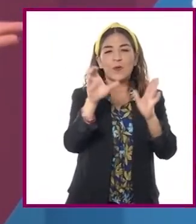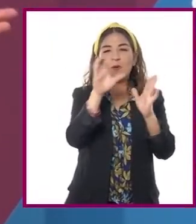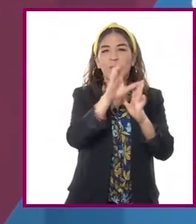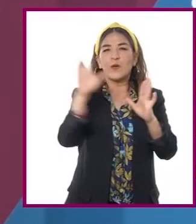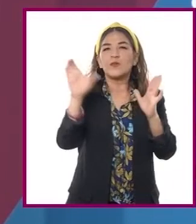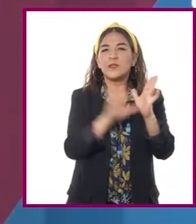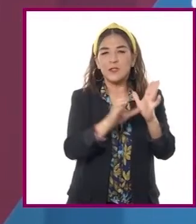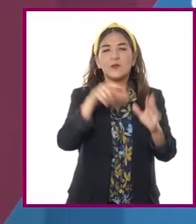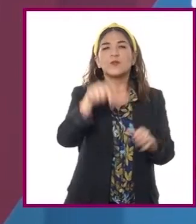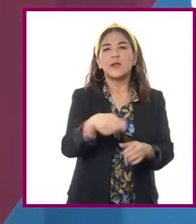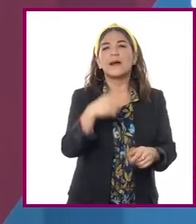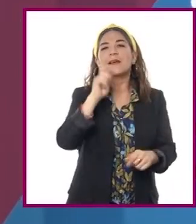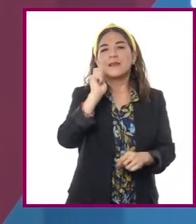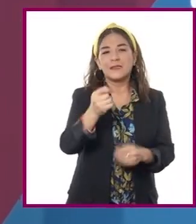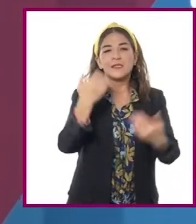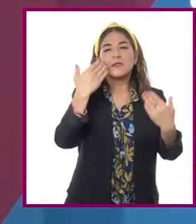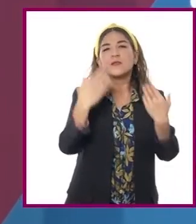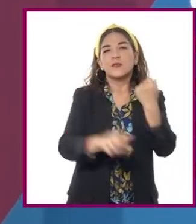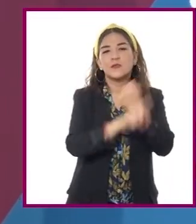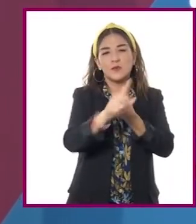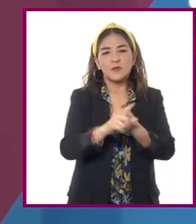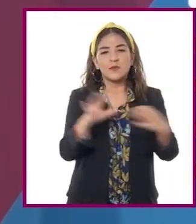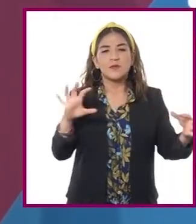están relacionadas con la situación.